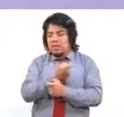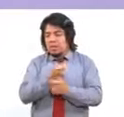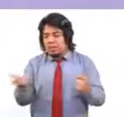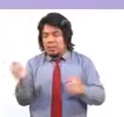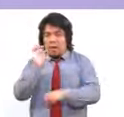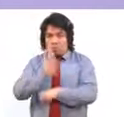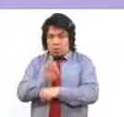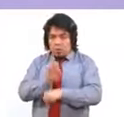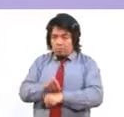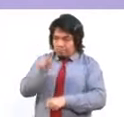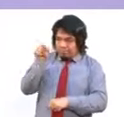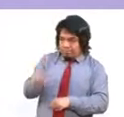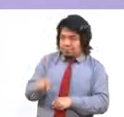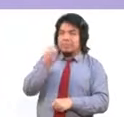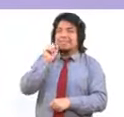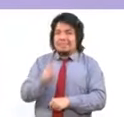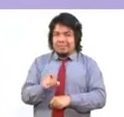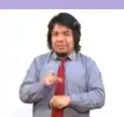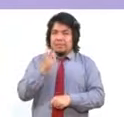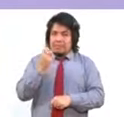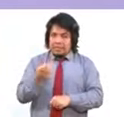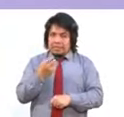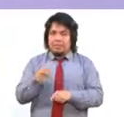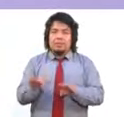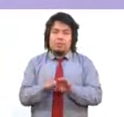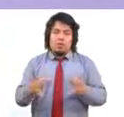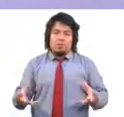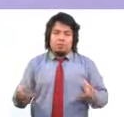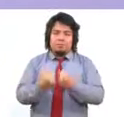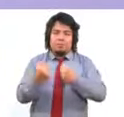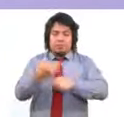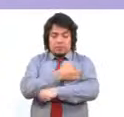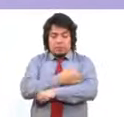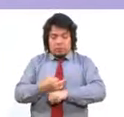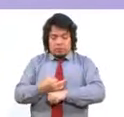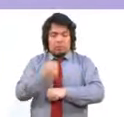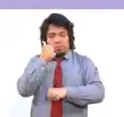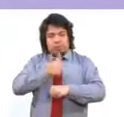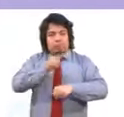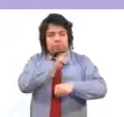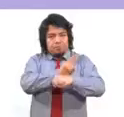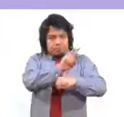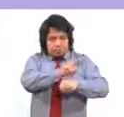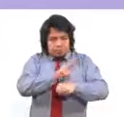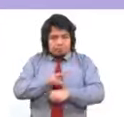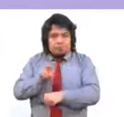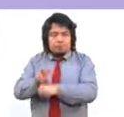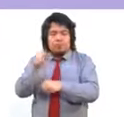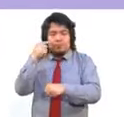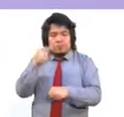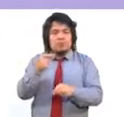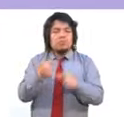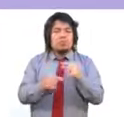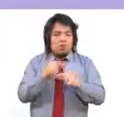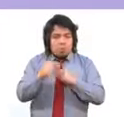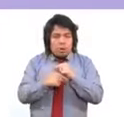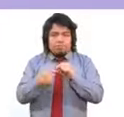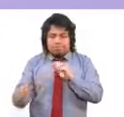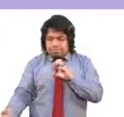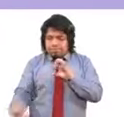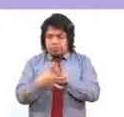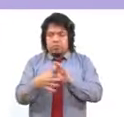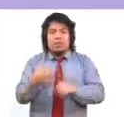eso es el Centro de Convivencia Familiar Supervisada, sigue trabajando en los procesos de revinculación